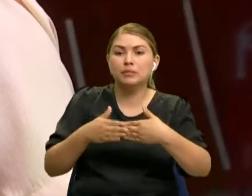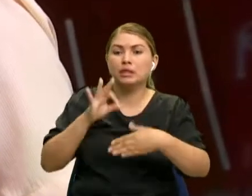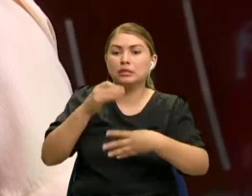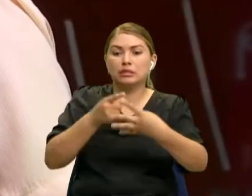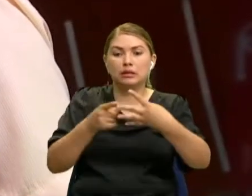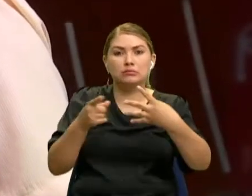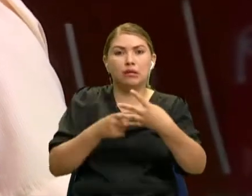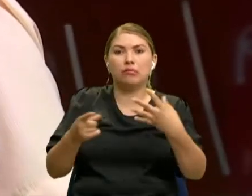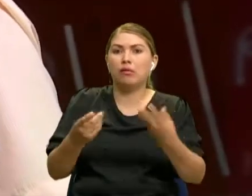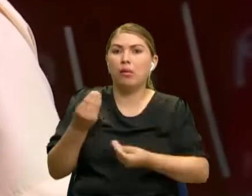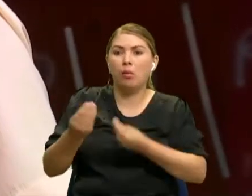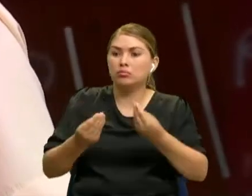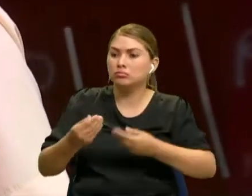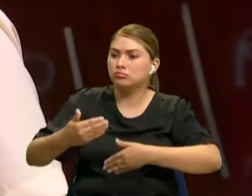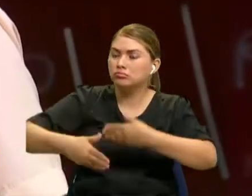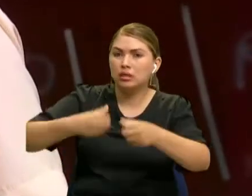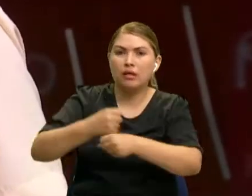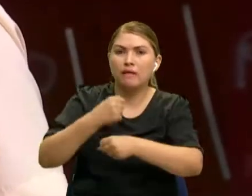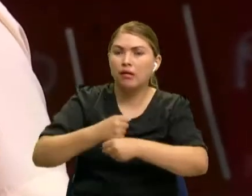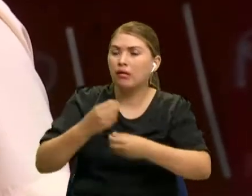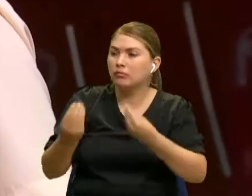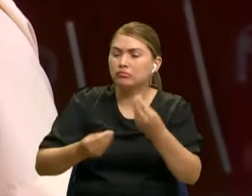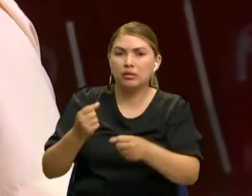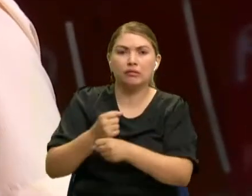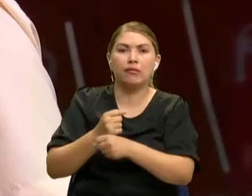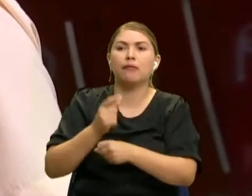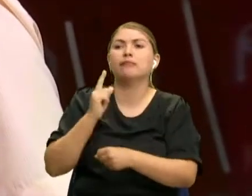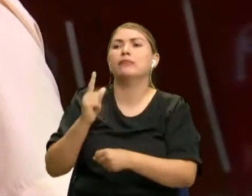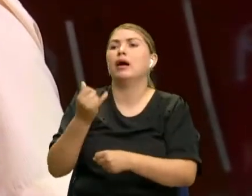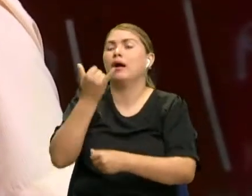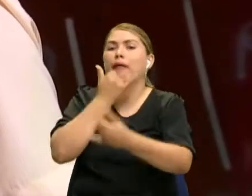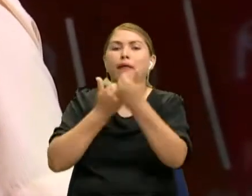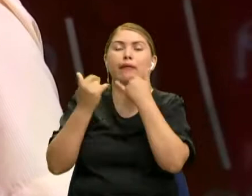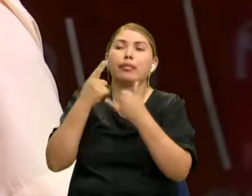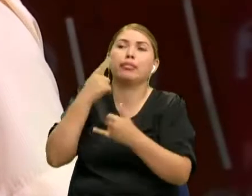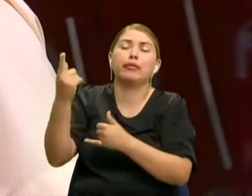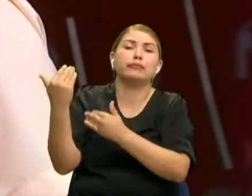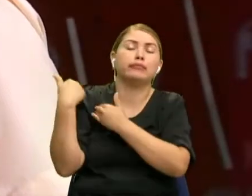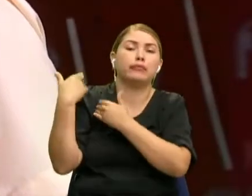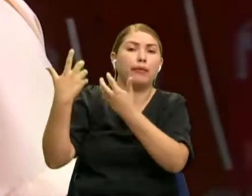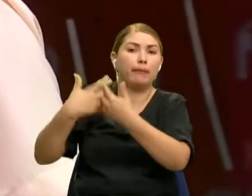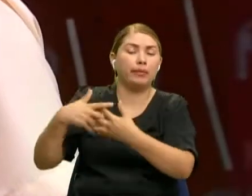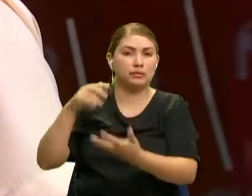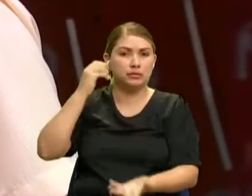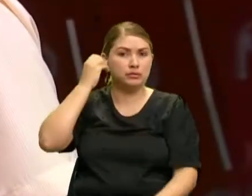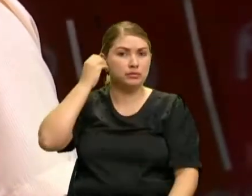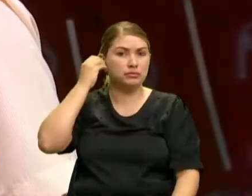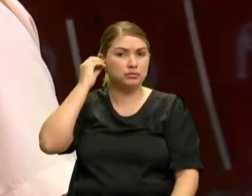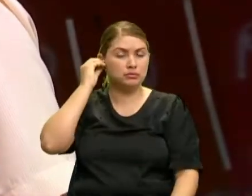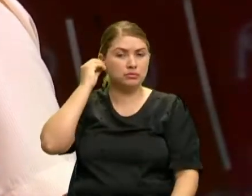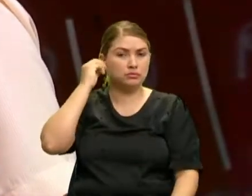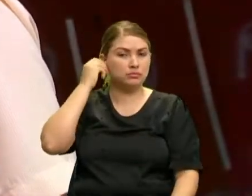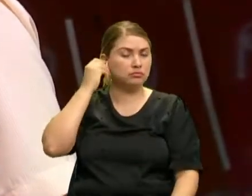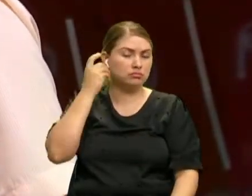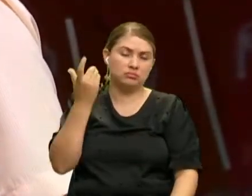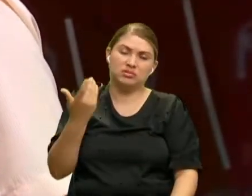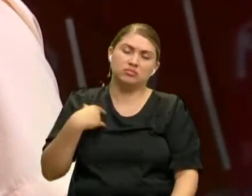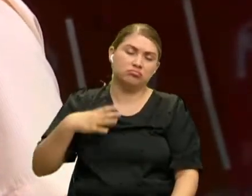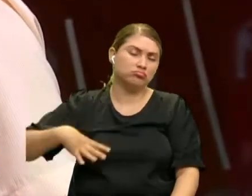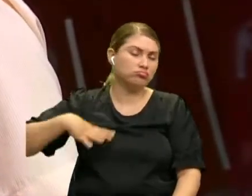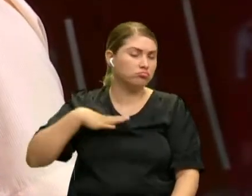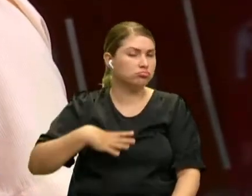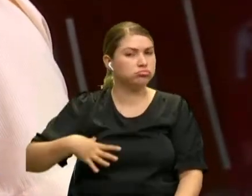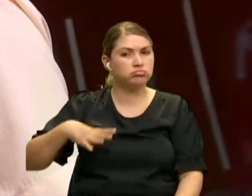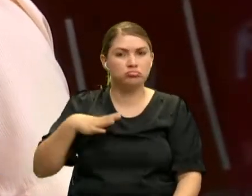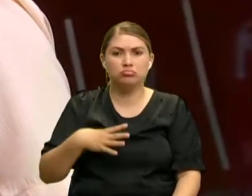3 semanas sin haber realizado adelantado ningún trabajo por fallas técnicas, que es lo que aseguran los operarios. Entonces es un malestar, un